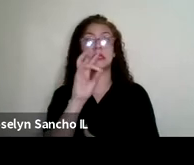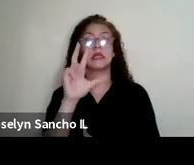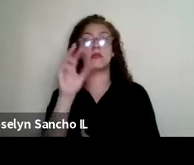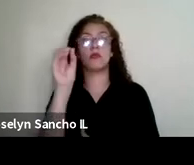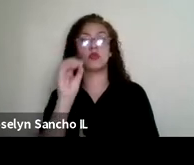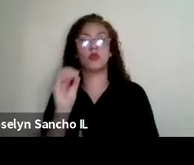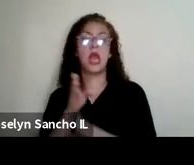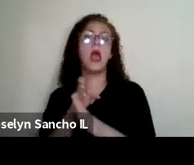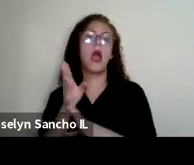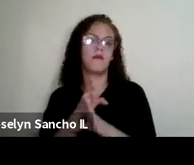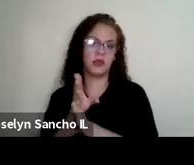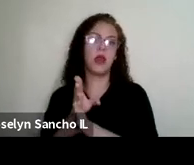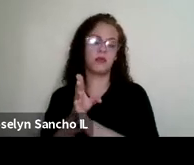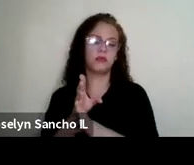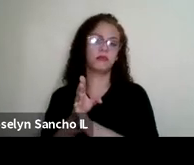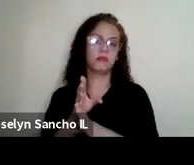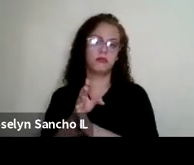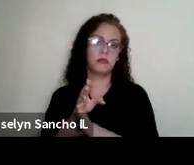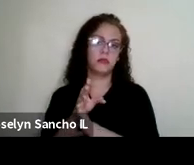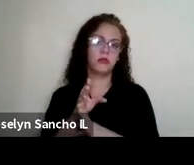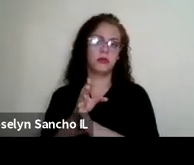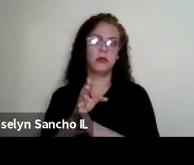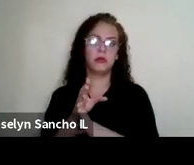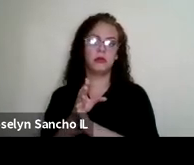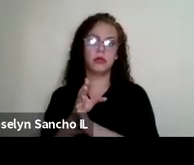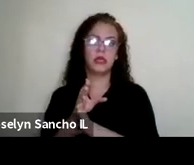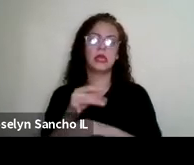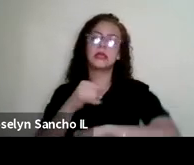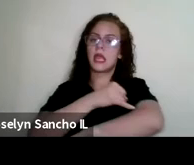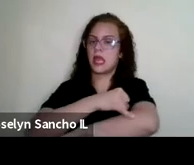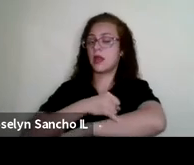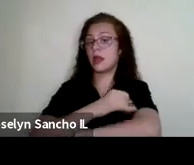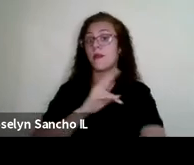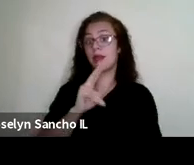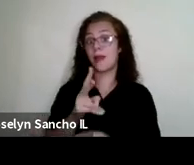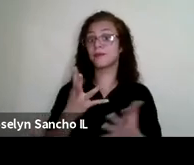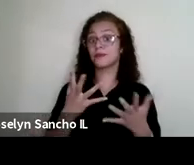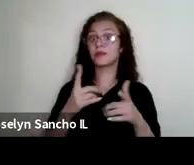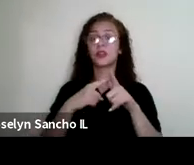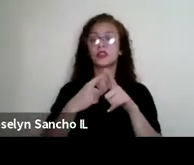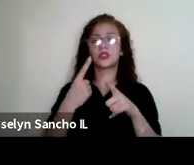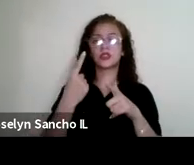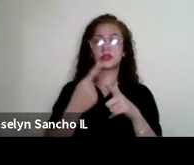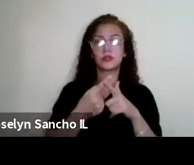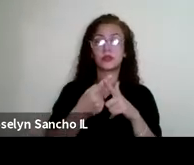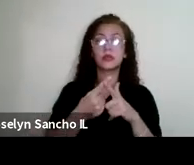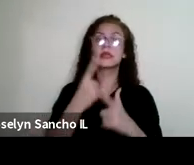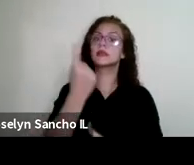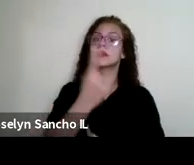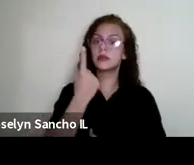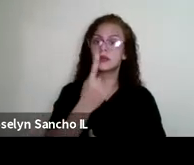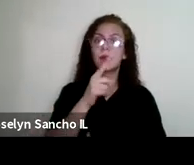en las carreras de ingenierías, ¿verdad? Entonces, siempre, digamos, hay